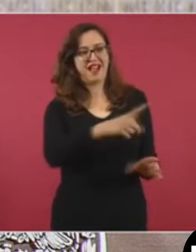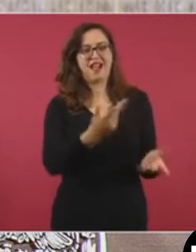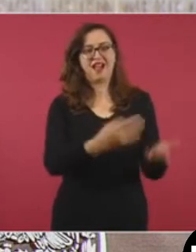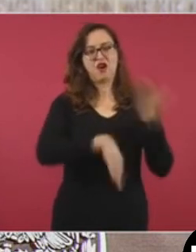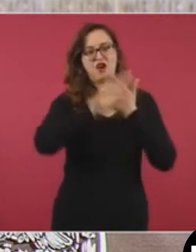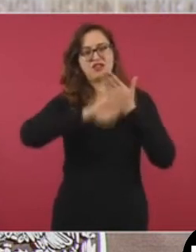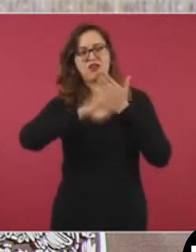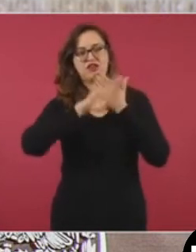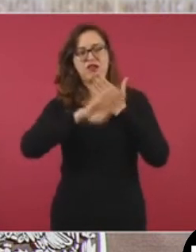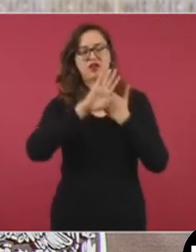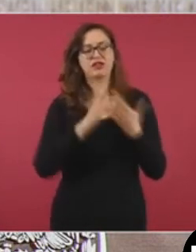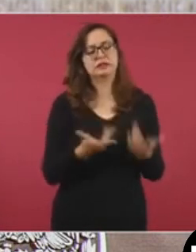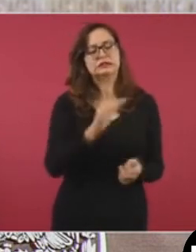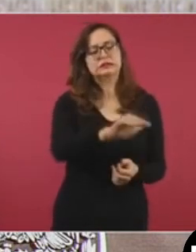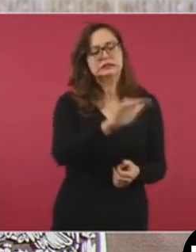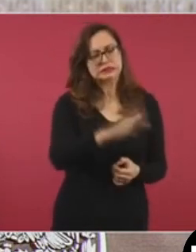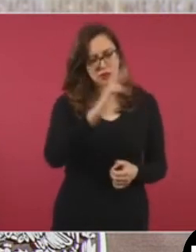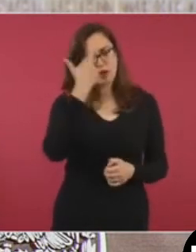los medios.